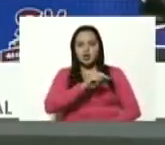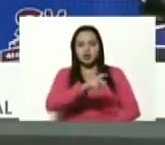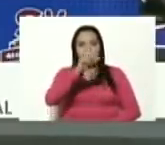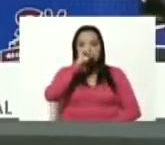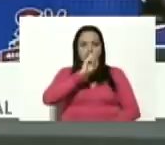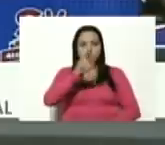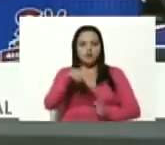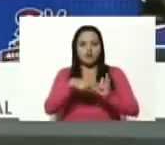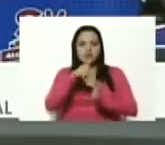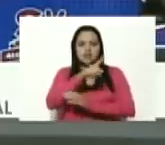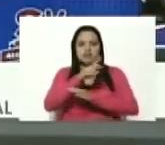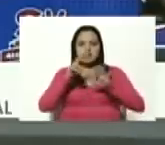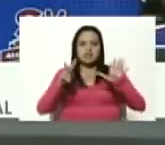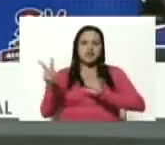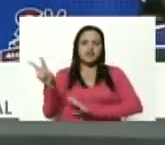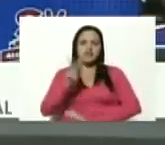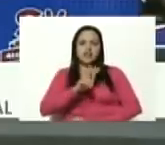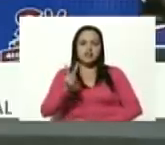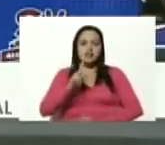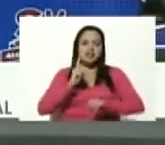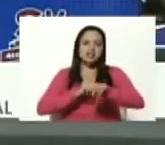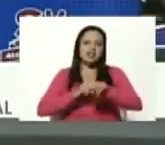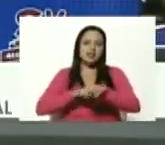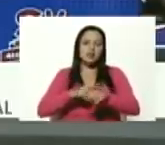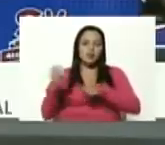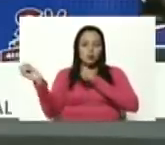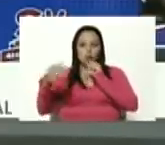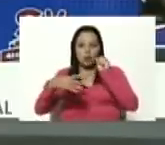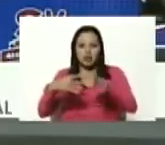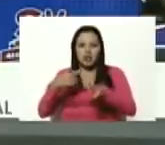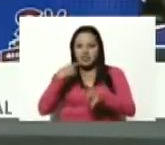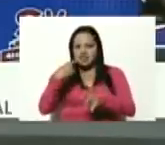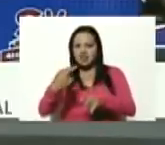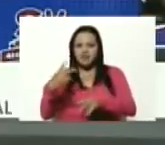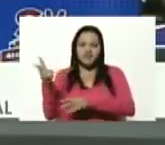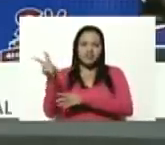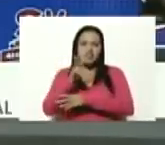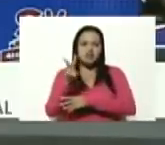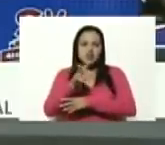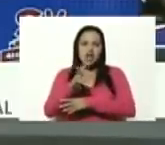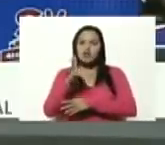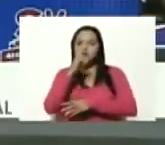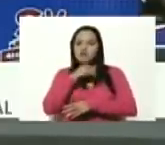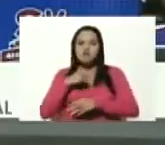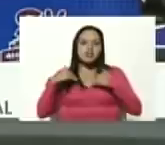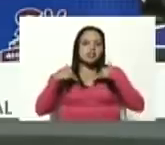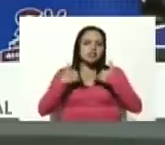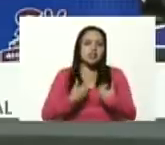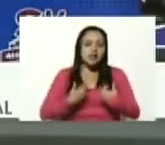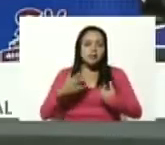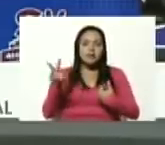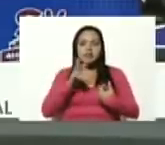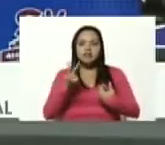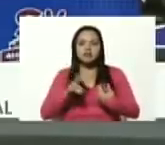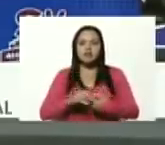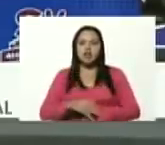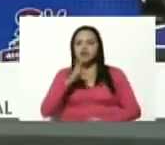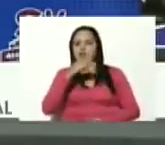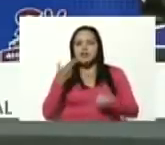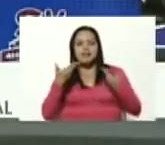2017, Venezuela en medio de la guarimba decía, Venezuela no se rinde, Venezuela no se